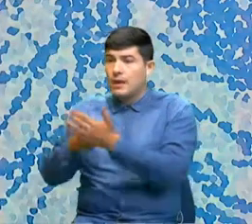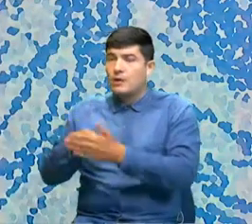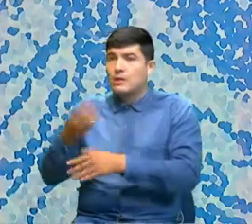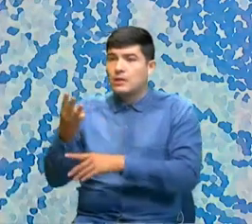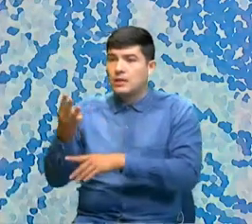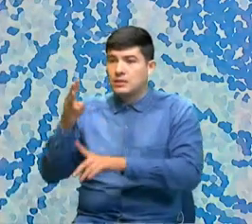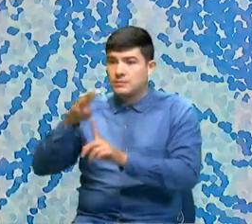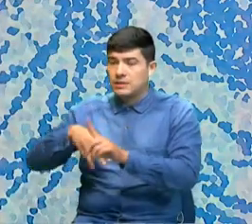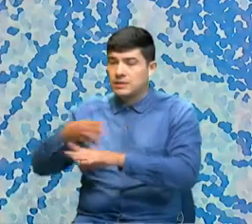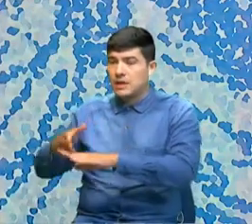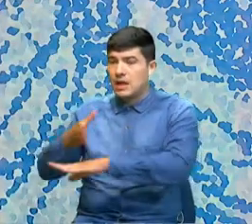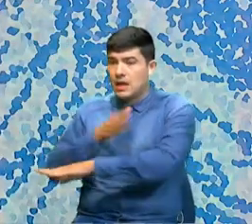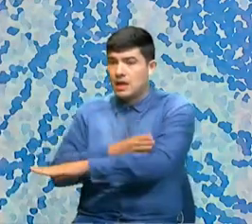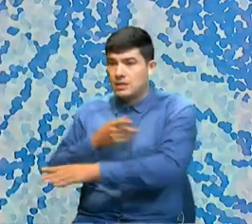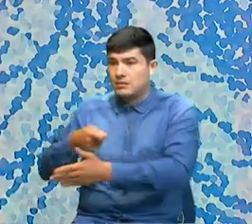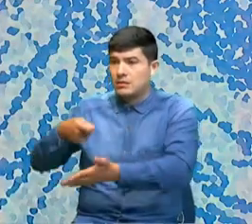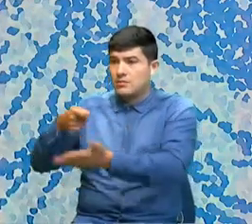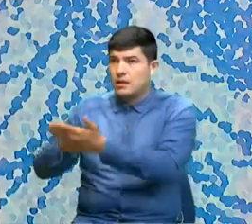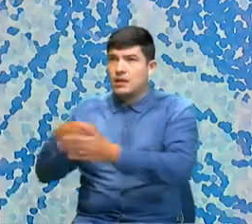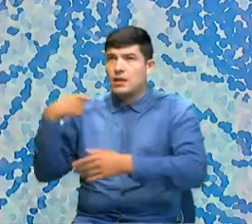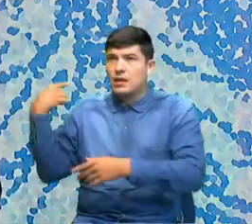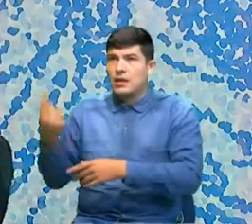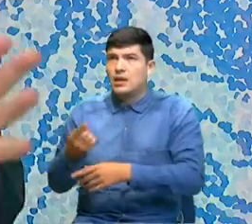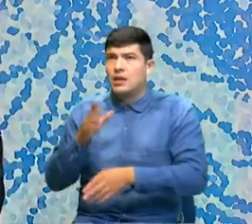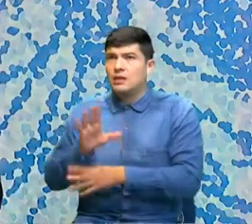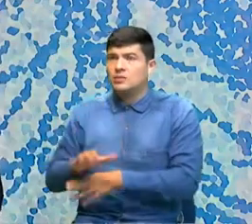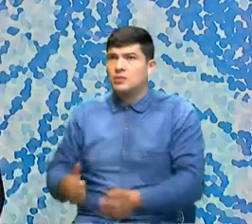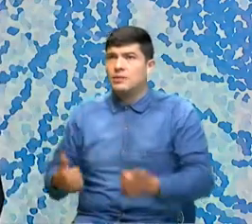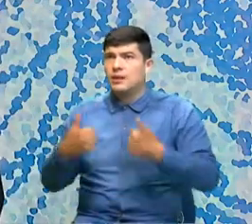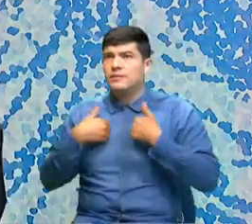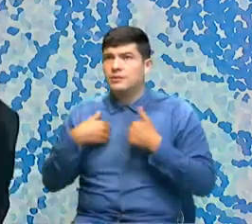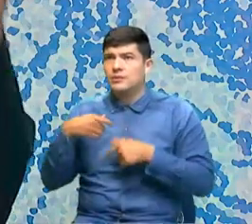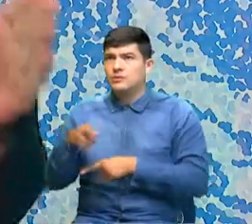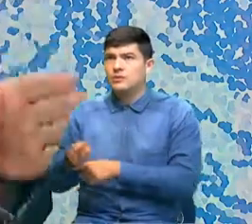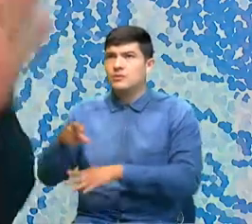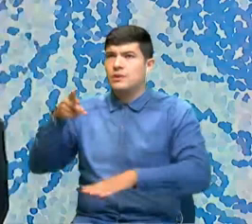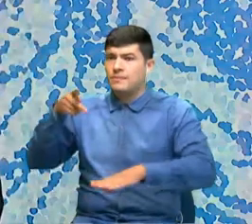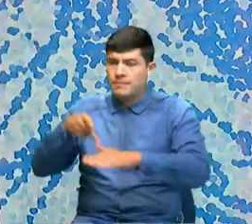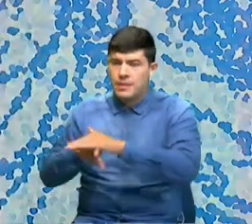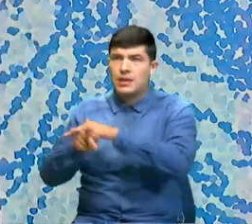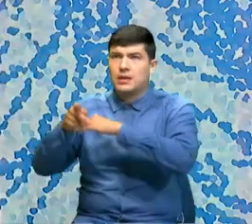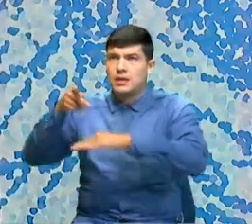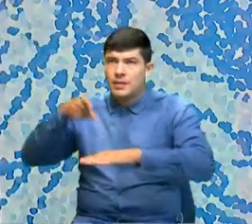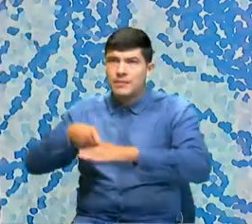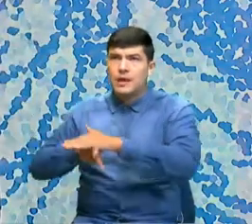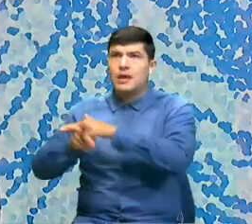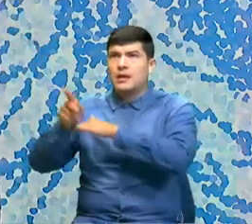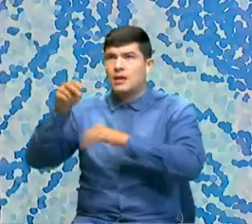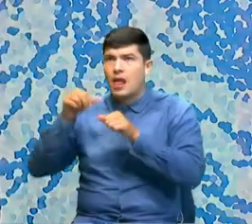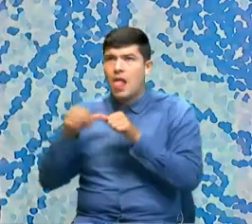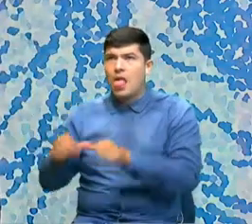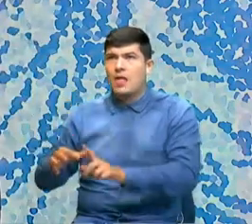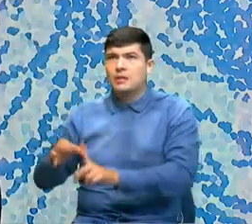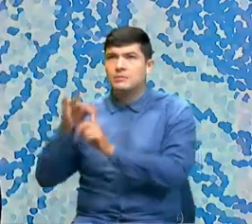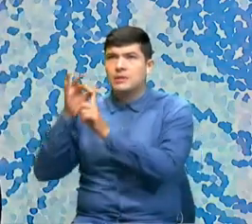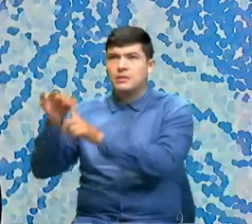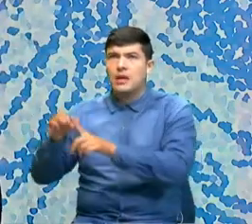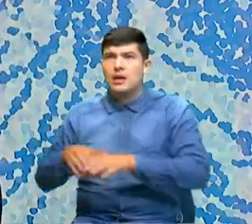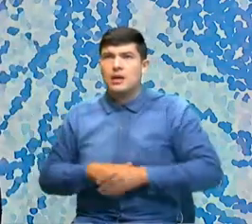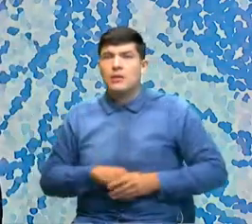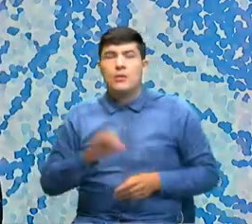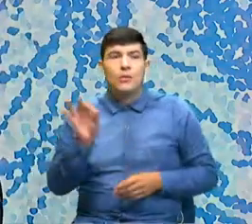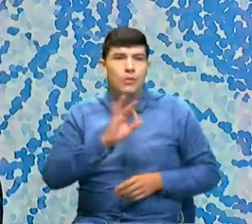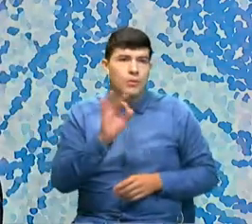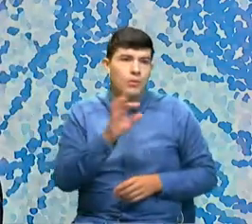3 meses anticipado de expensas comunes. Tiene un beneficio. Tiene el beneficio de parquear en forma preferencial.